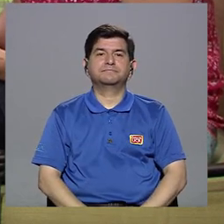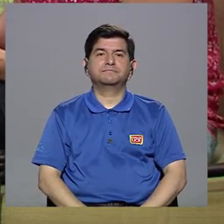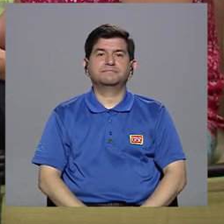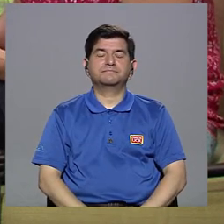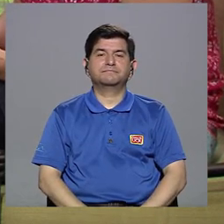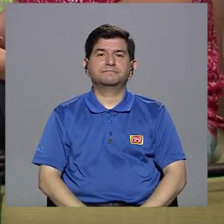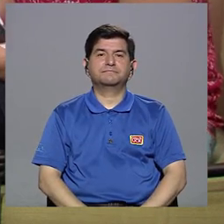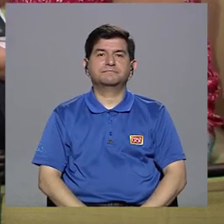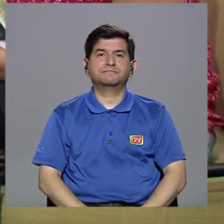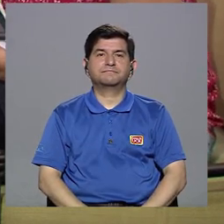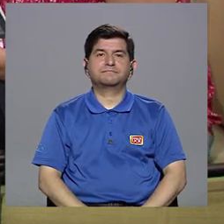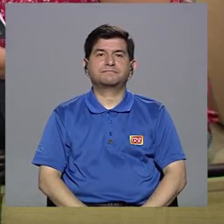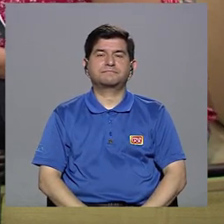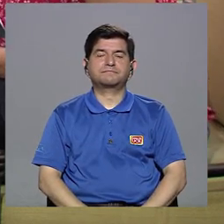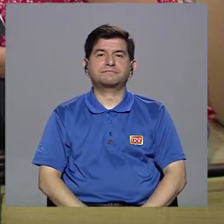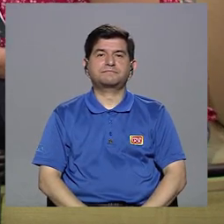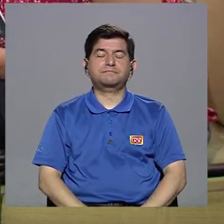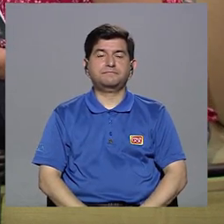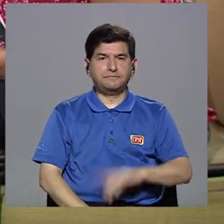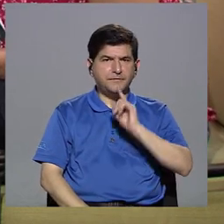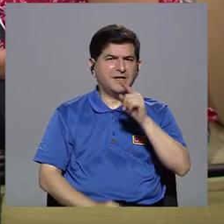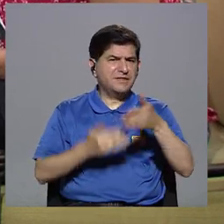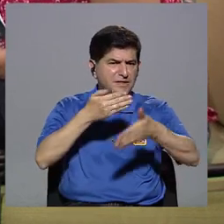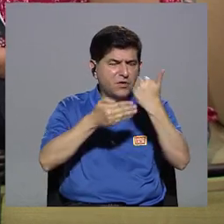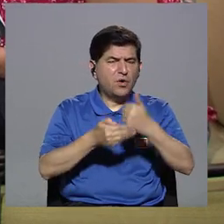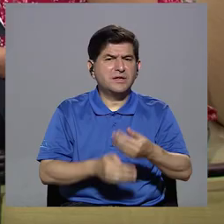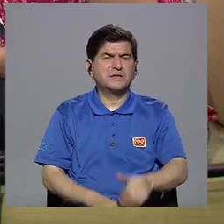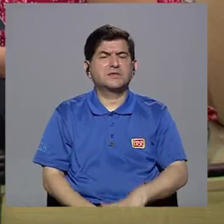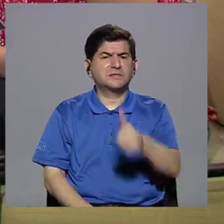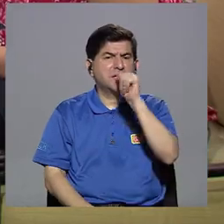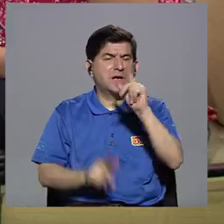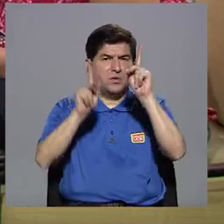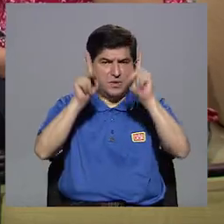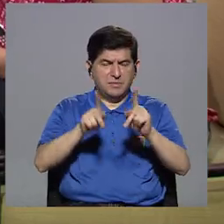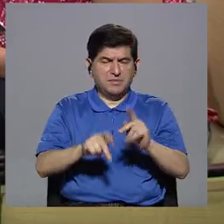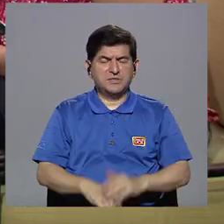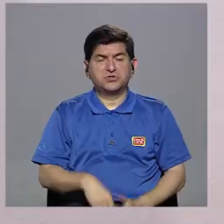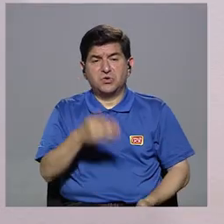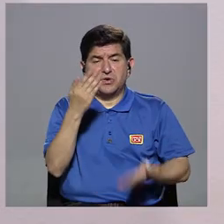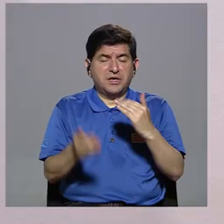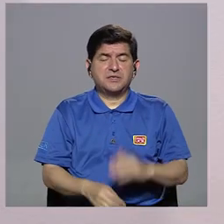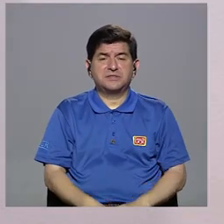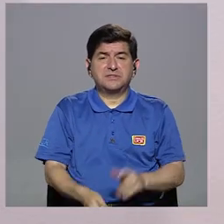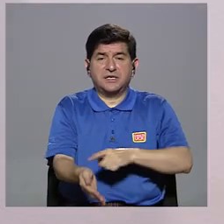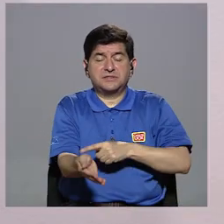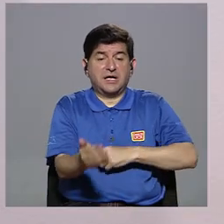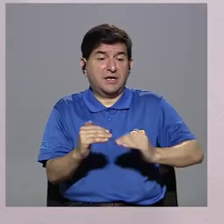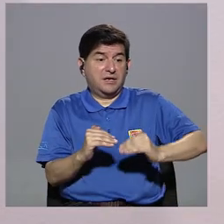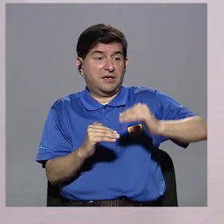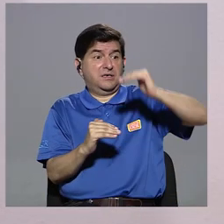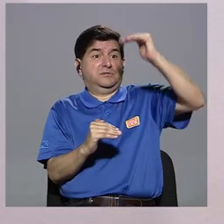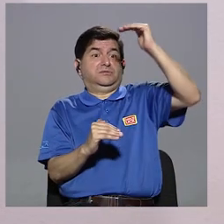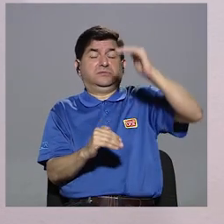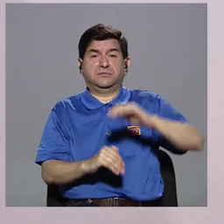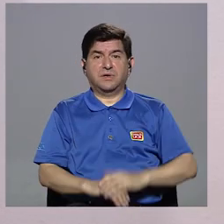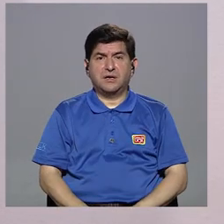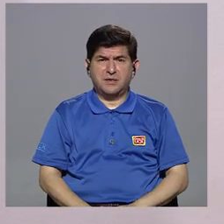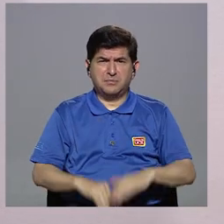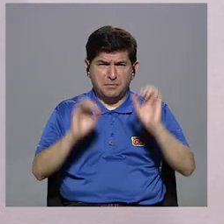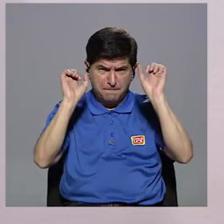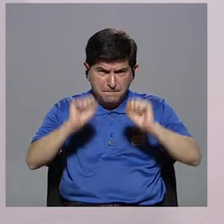e cuando ahora que se mencionaba el agua por ejemplo las personas cuando de pronto se les sube el azúcar